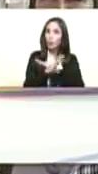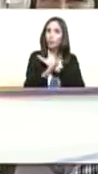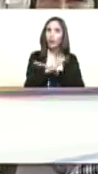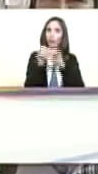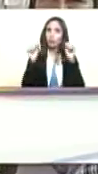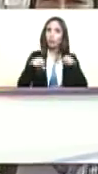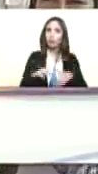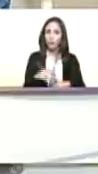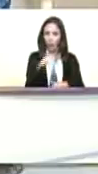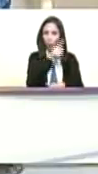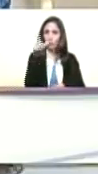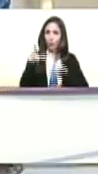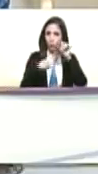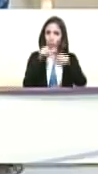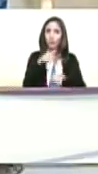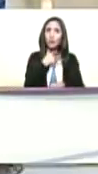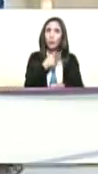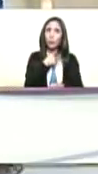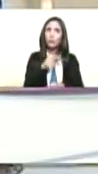¿Ustedes son tuiteros?